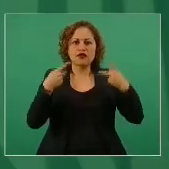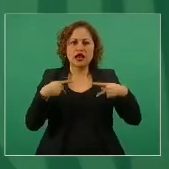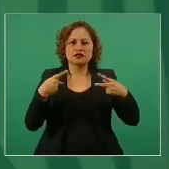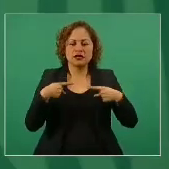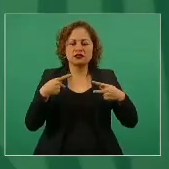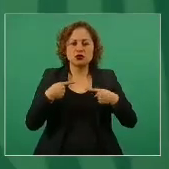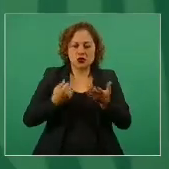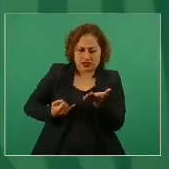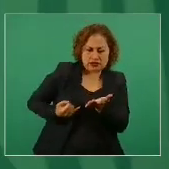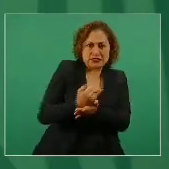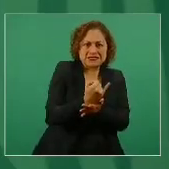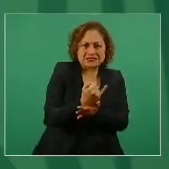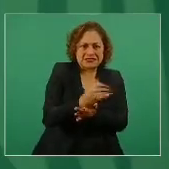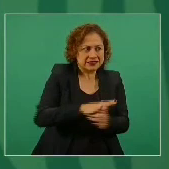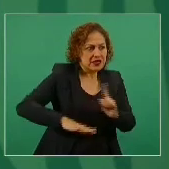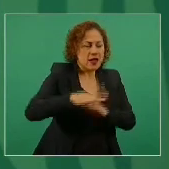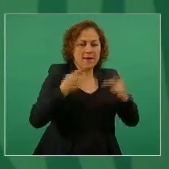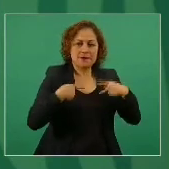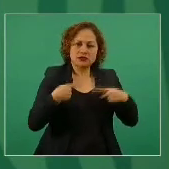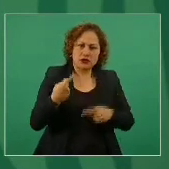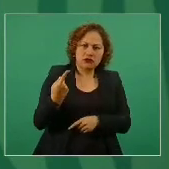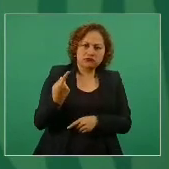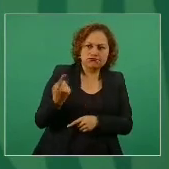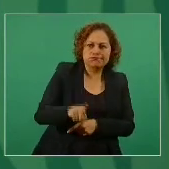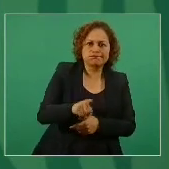el que decide, es el pueblo el que manda.